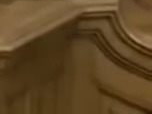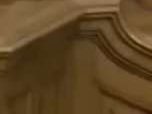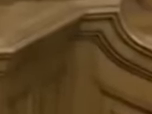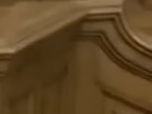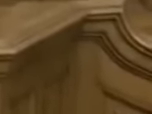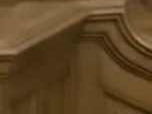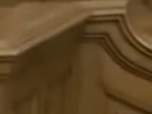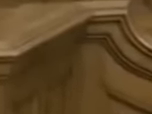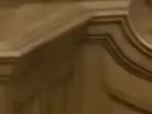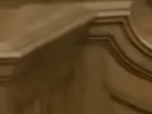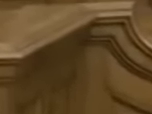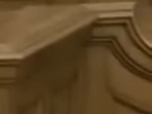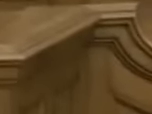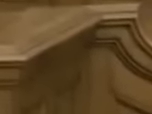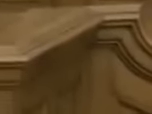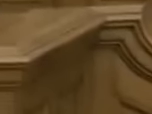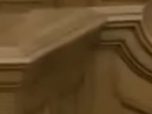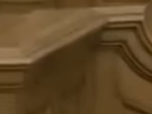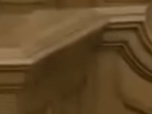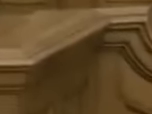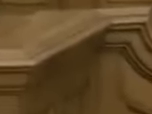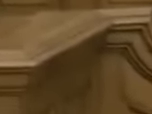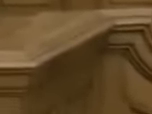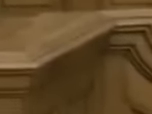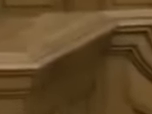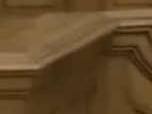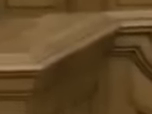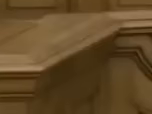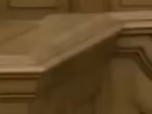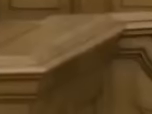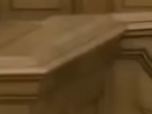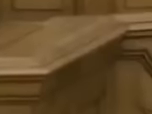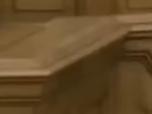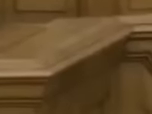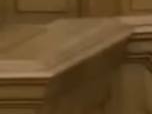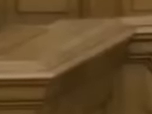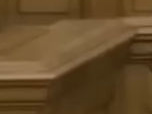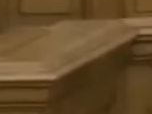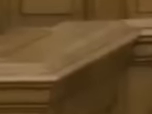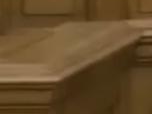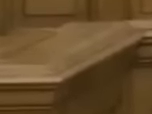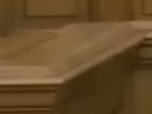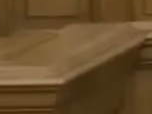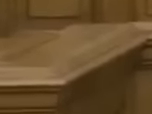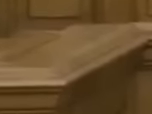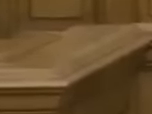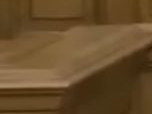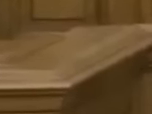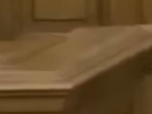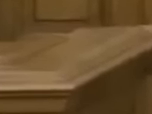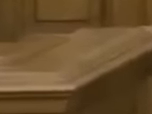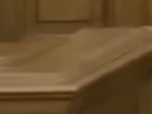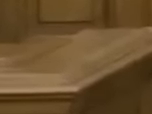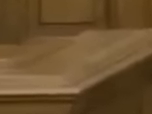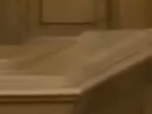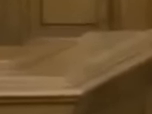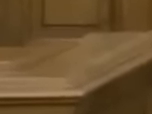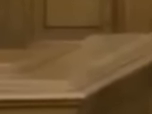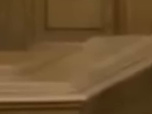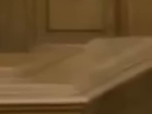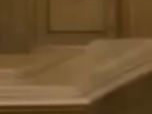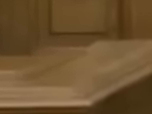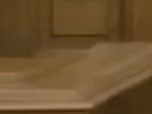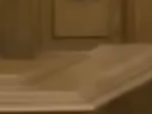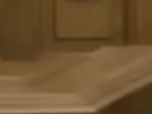con conocimiento, en las universidades, en las calles organizadas, los partidos de oposición, los partidos de gobierno, esto que es una realidad,